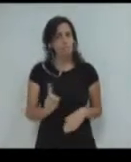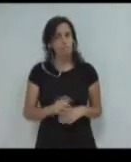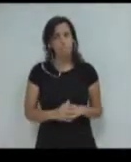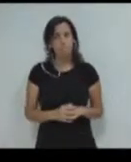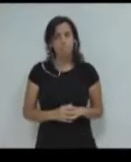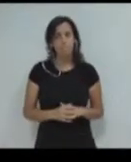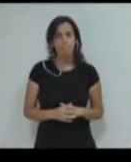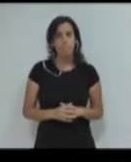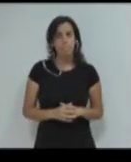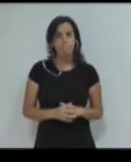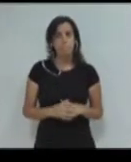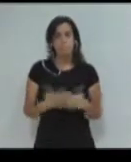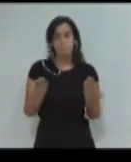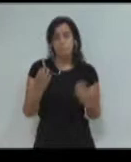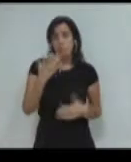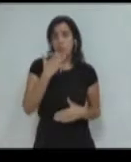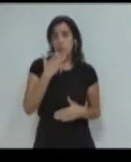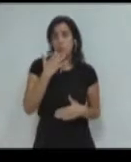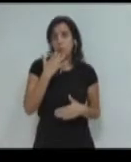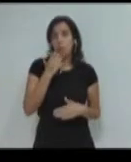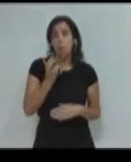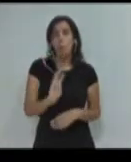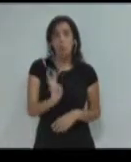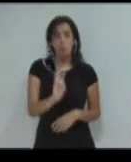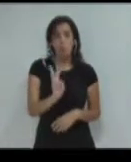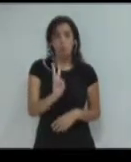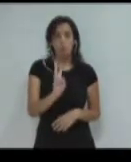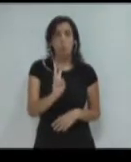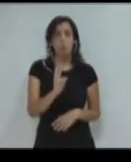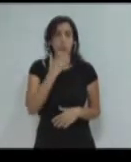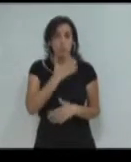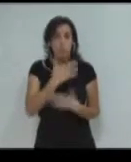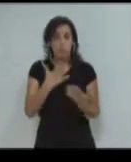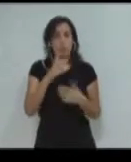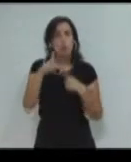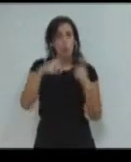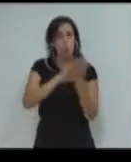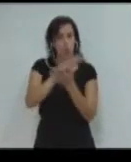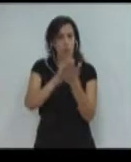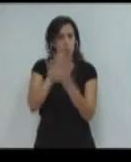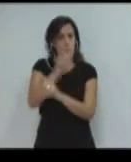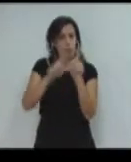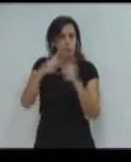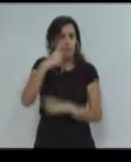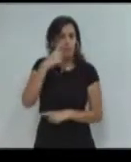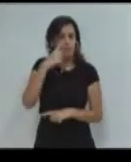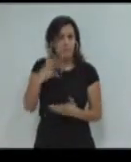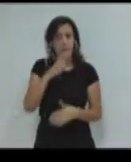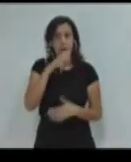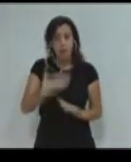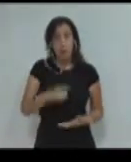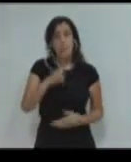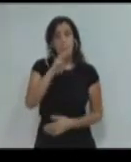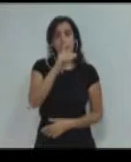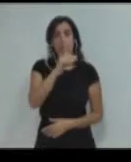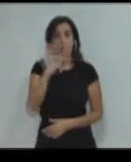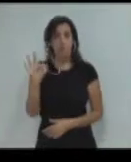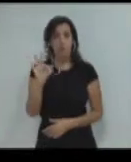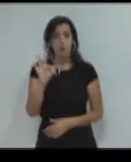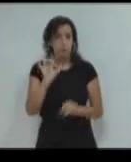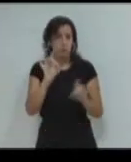En este caso, en Word, luego hablamos de los problemas. Tenemos los PDF,